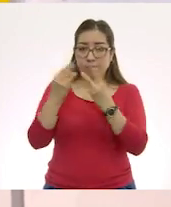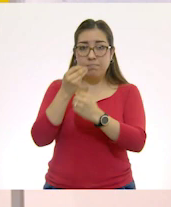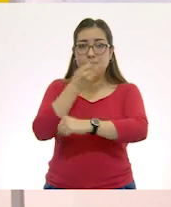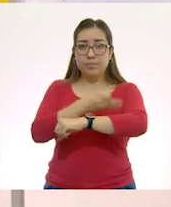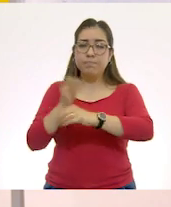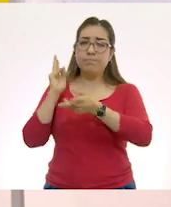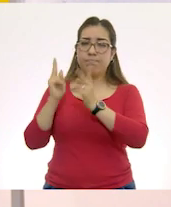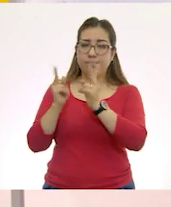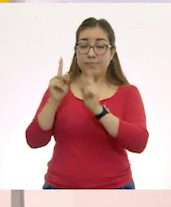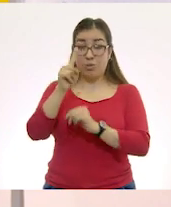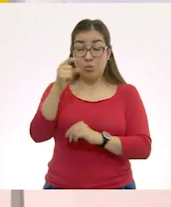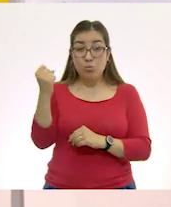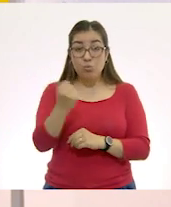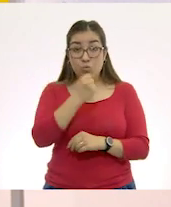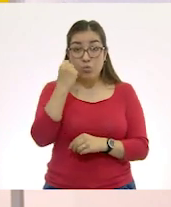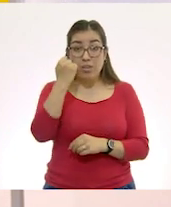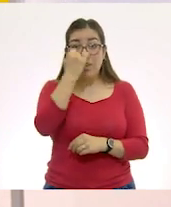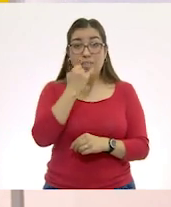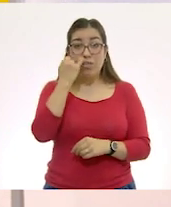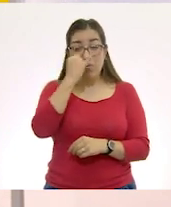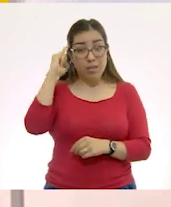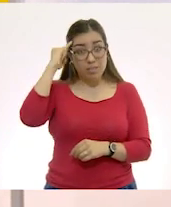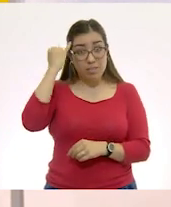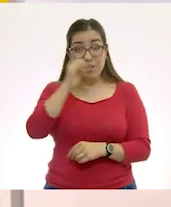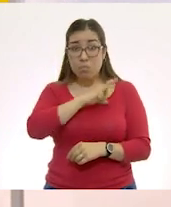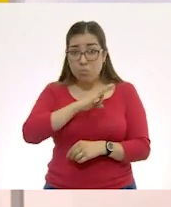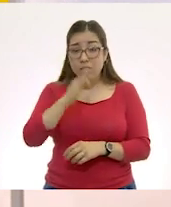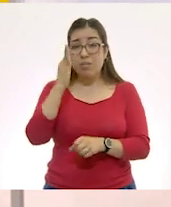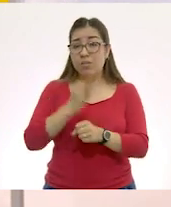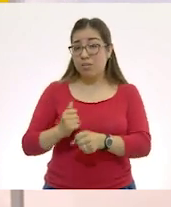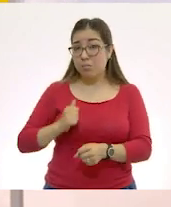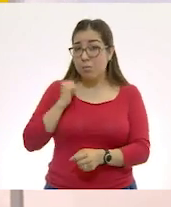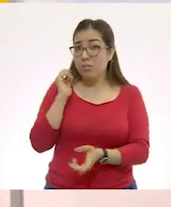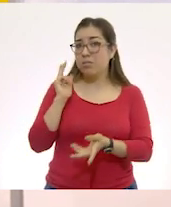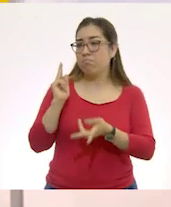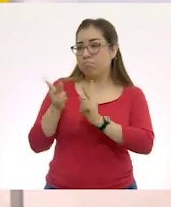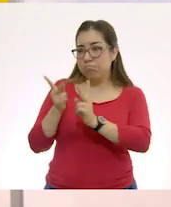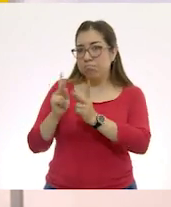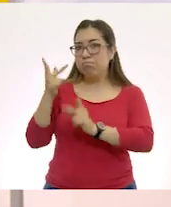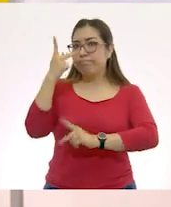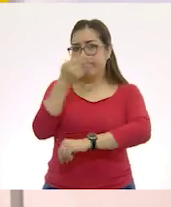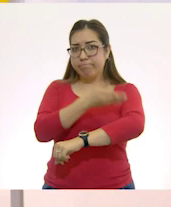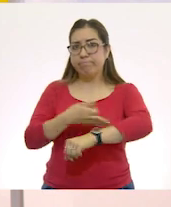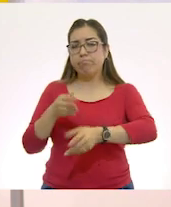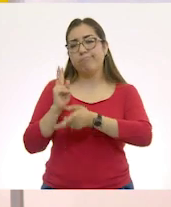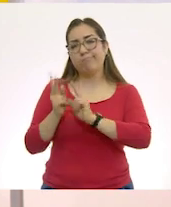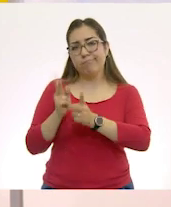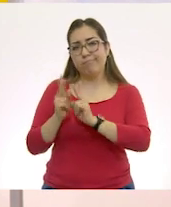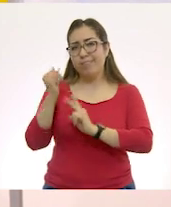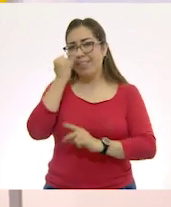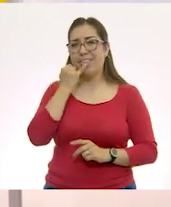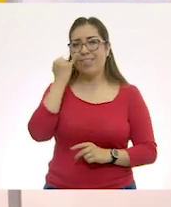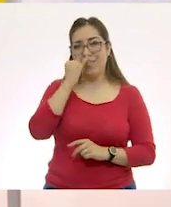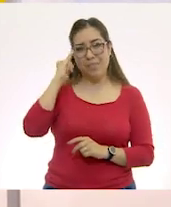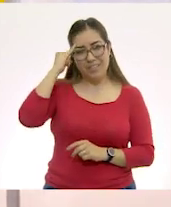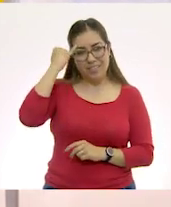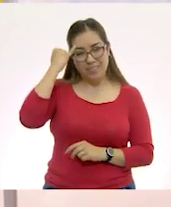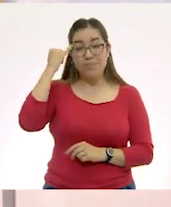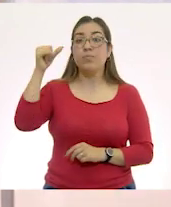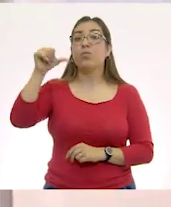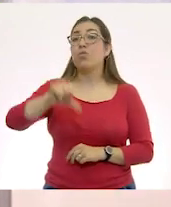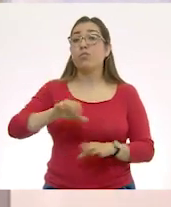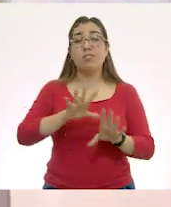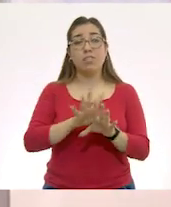tienes la fortuna de hablar una lengua indígena aprovecha también este momento para practicarla y plática con tu familia en tu lengua materna por hoy